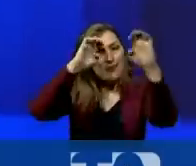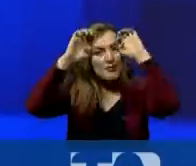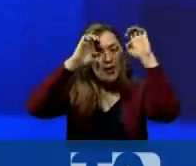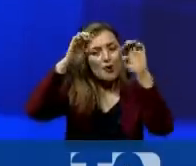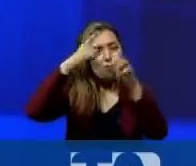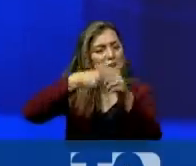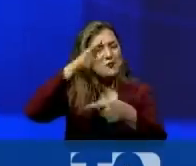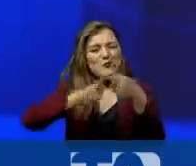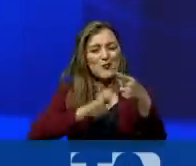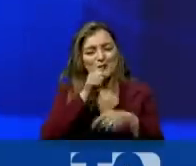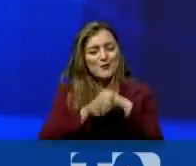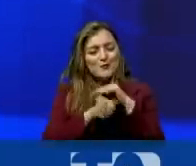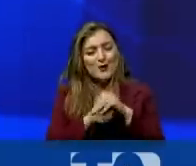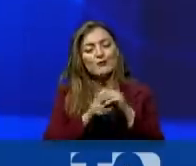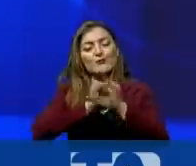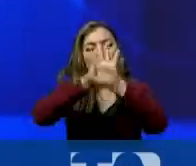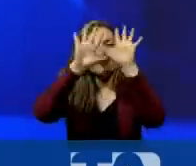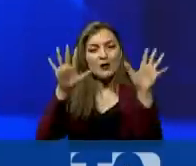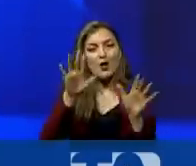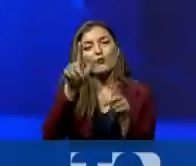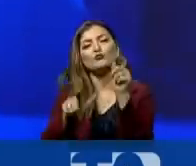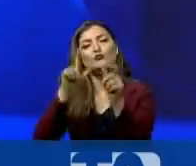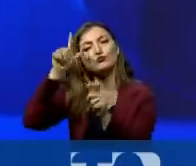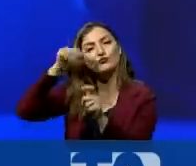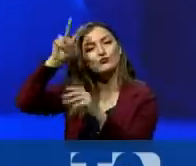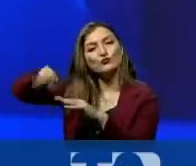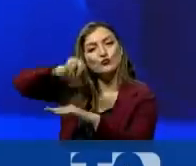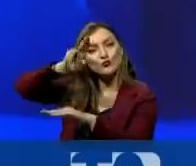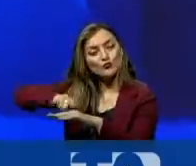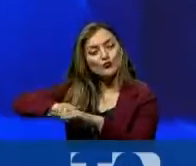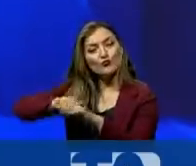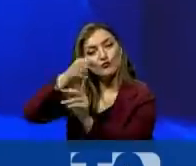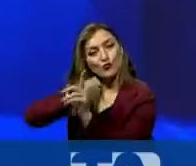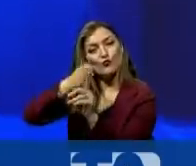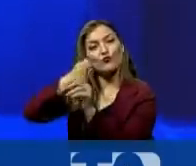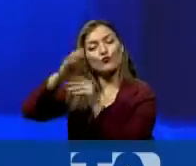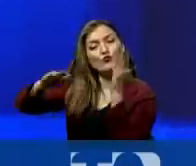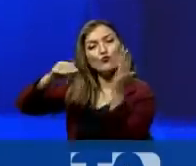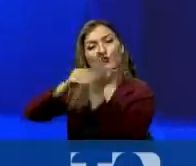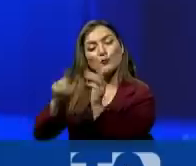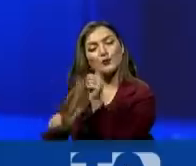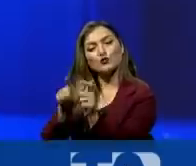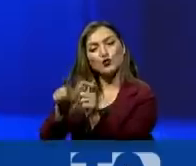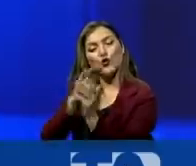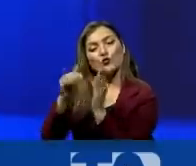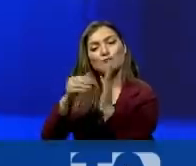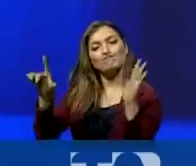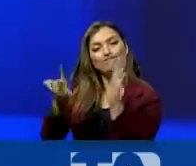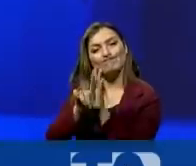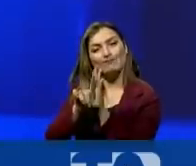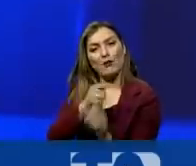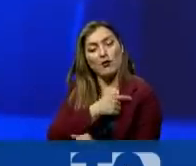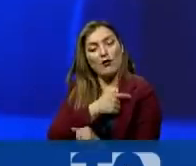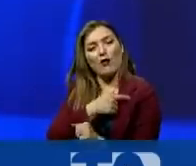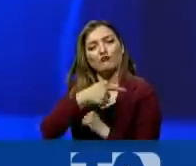específicos que tengan la ciudadanía muy claro este gobierno nacional a luchar contra todos aquellos que implican la ley